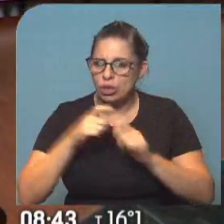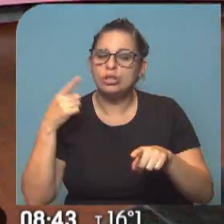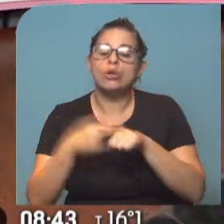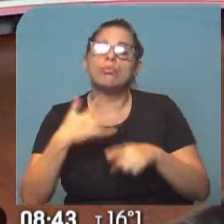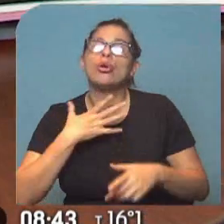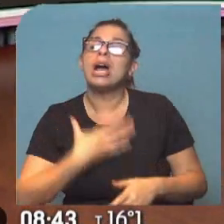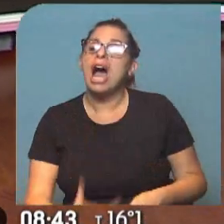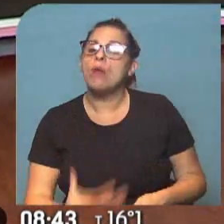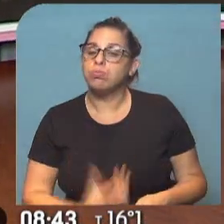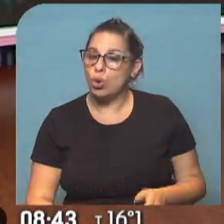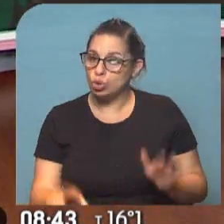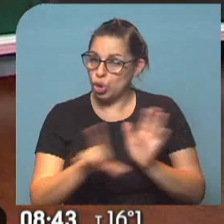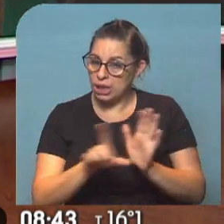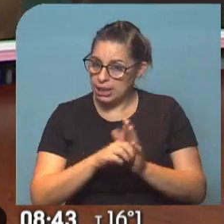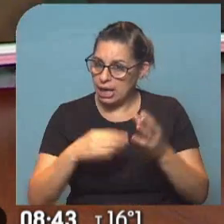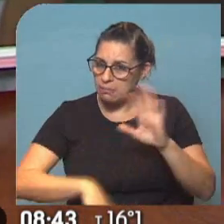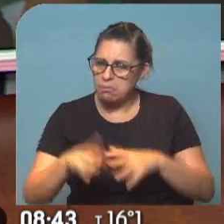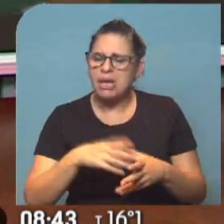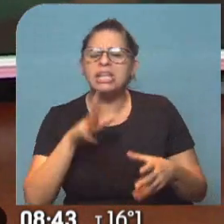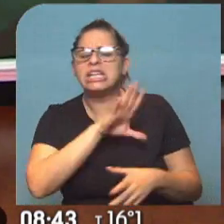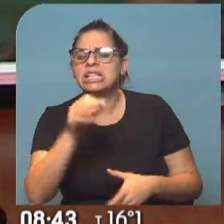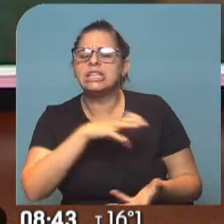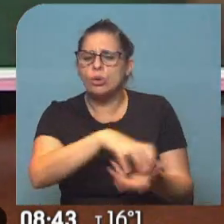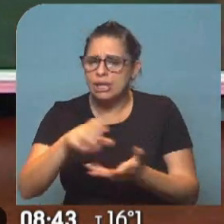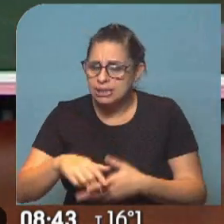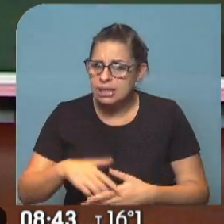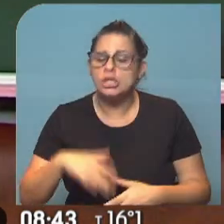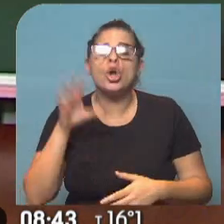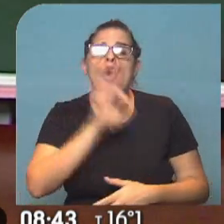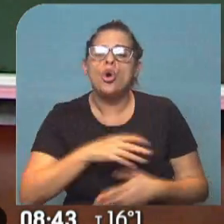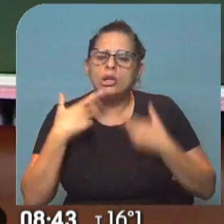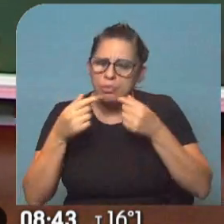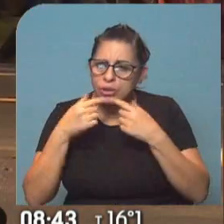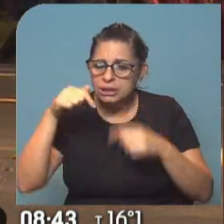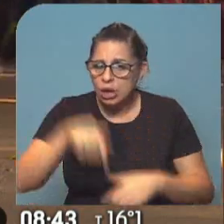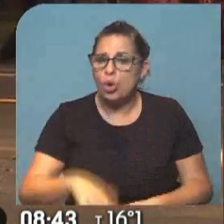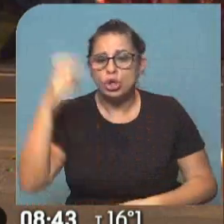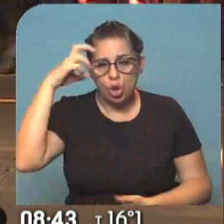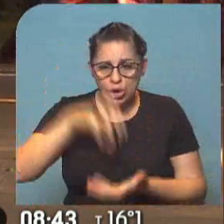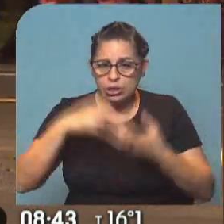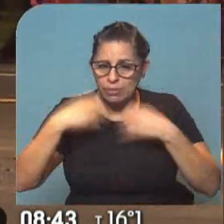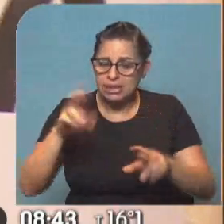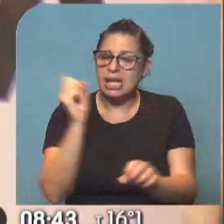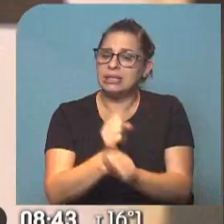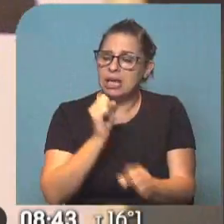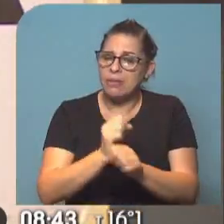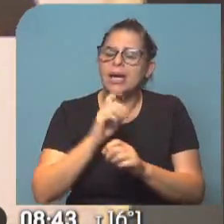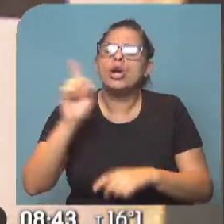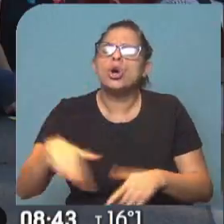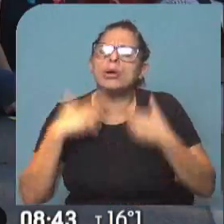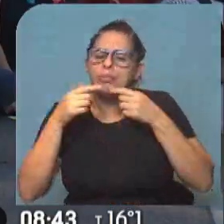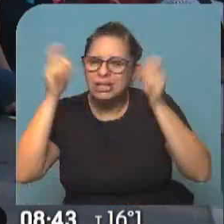500 organizaciones se manifestaron en Olivos. Hoy se empieza a trabajar en el Congreso el proyecto. Este pañuelazo surge